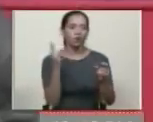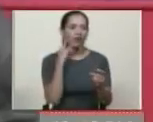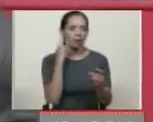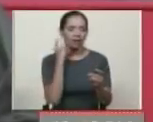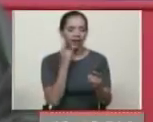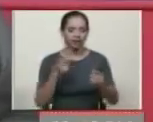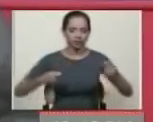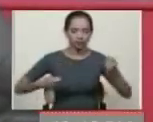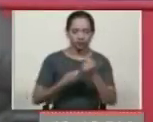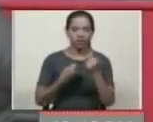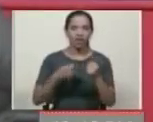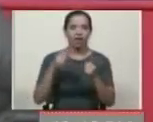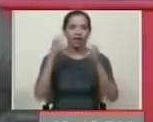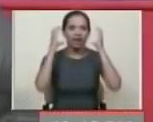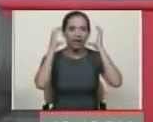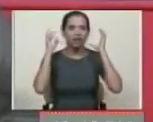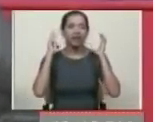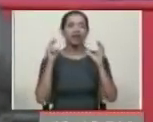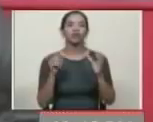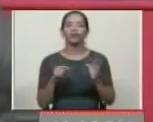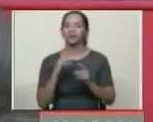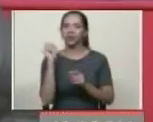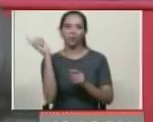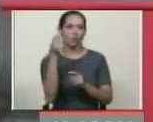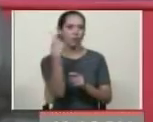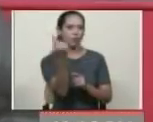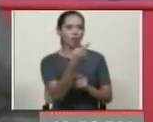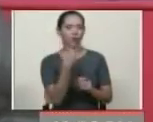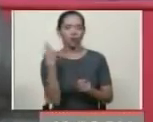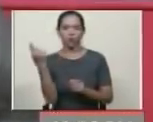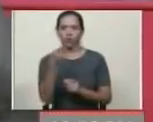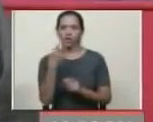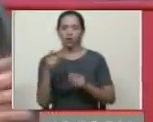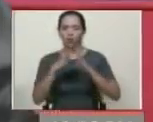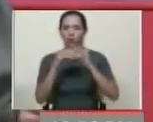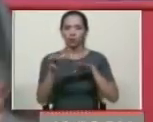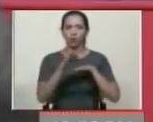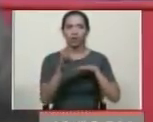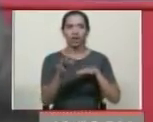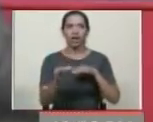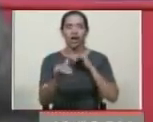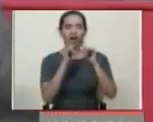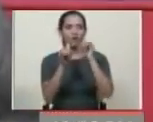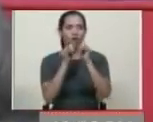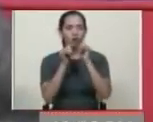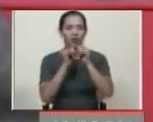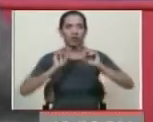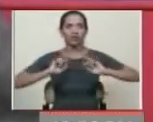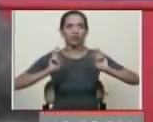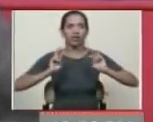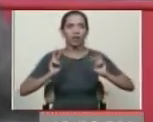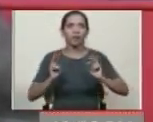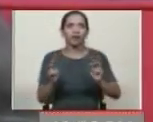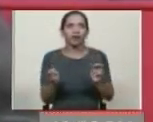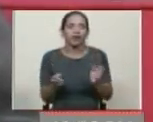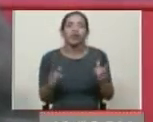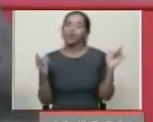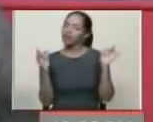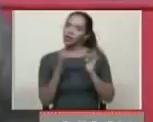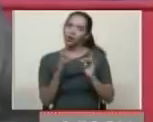y empezamos a dar vuelta por todo el municipio, por todo el eje de los Altos Mirandinos, a comunicar ese tema. Y nos conectamos